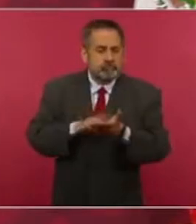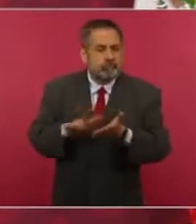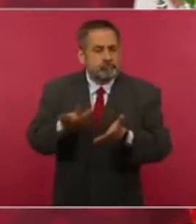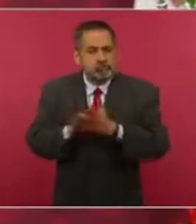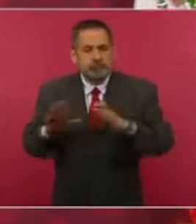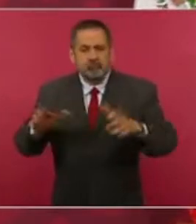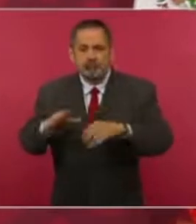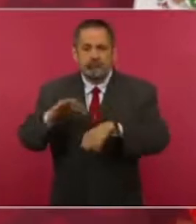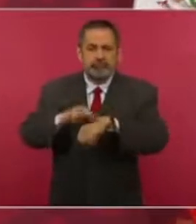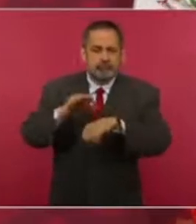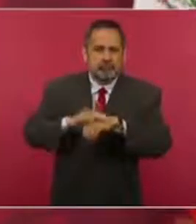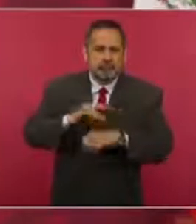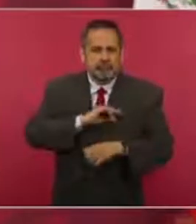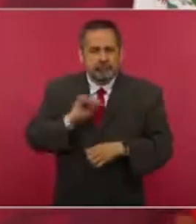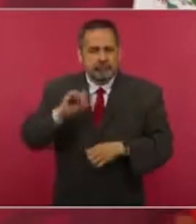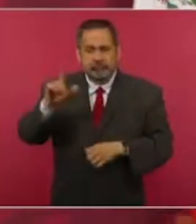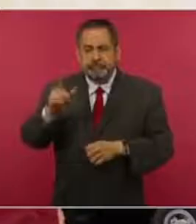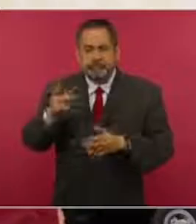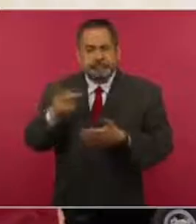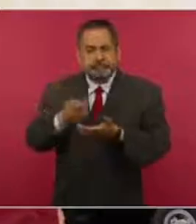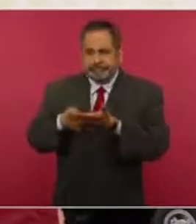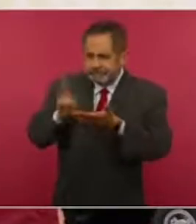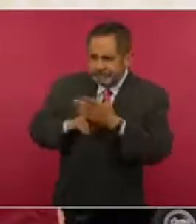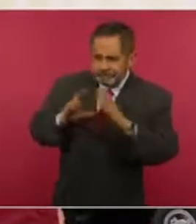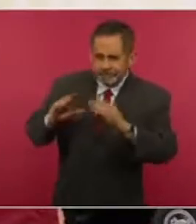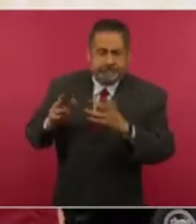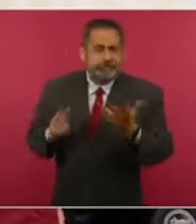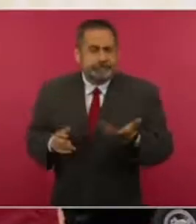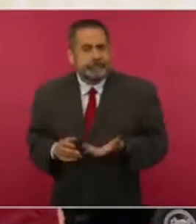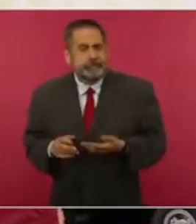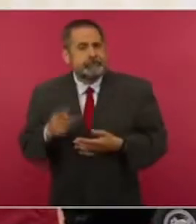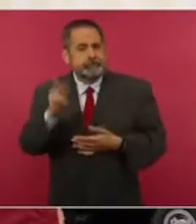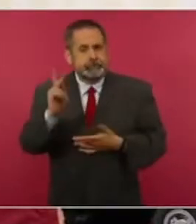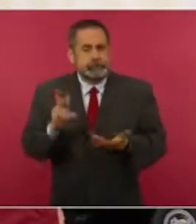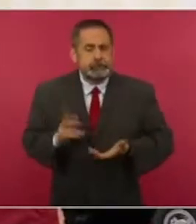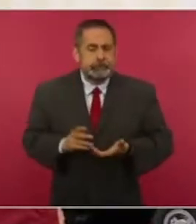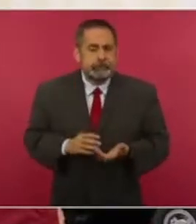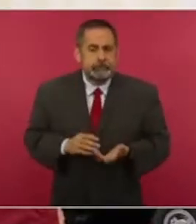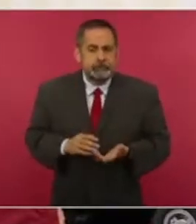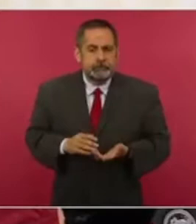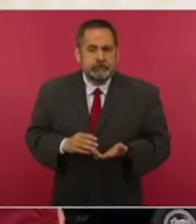médicos especialistas al doble, pero